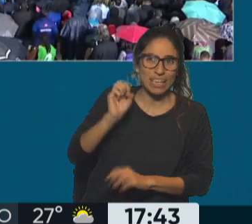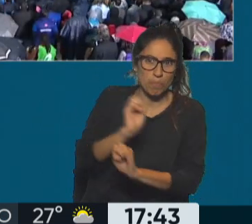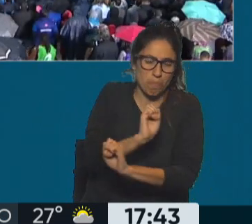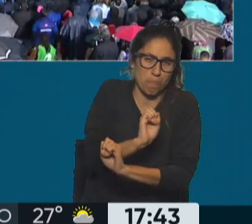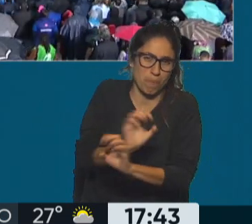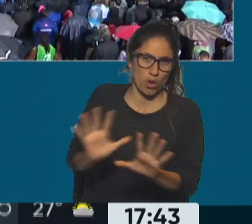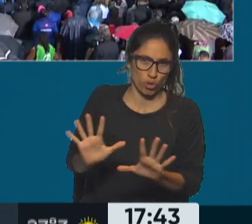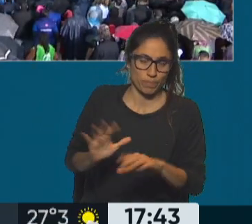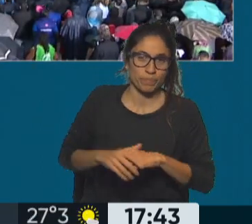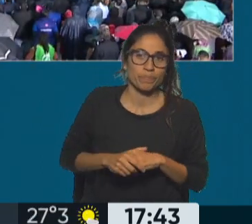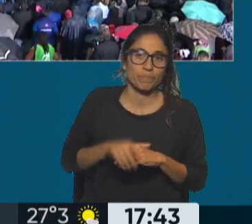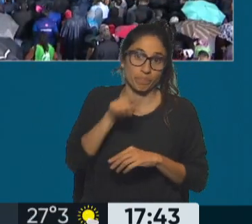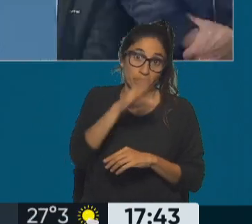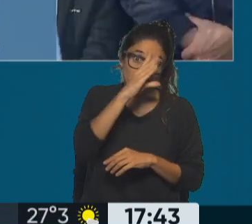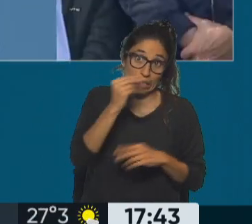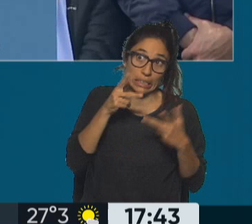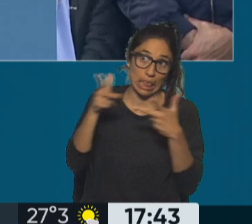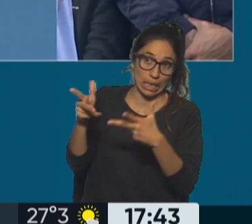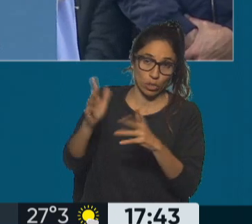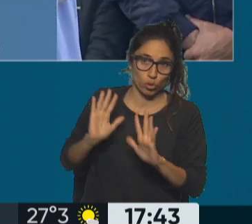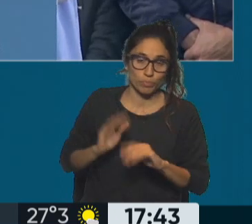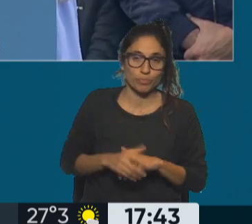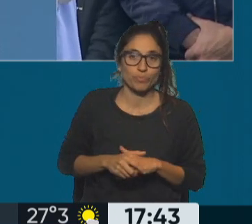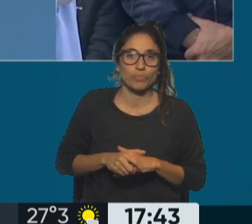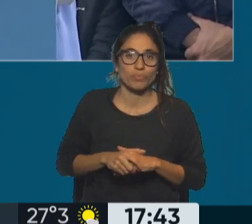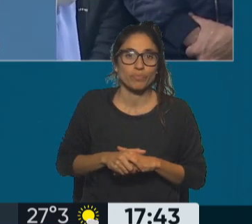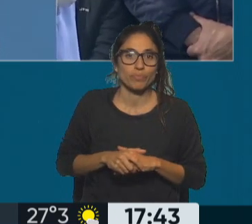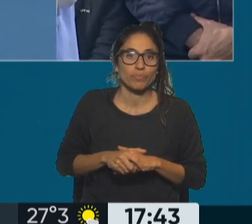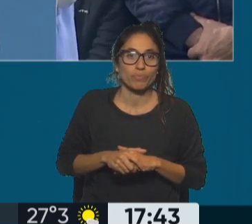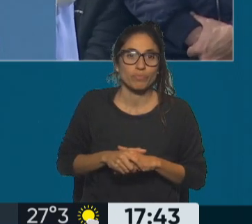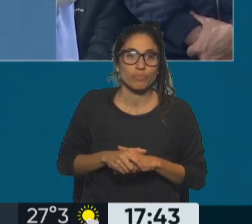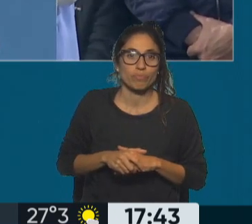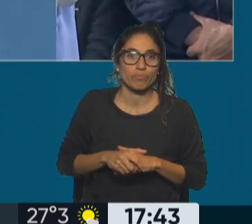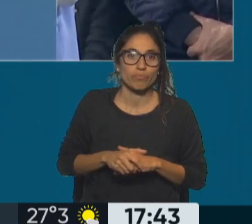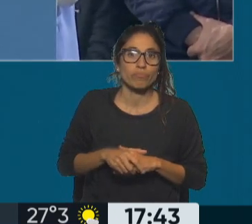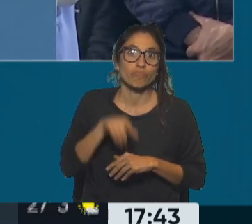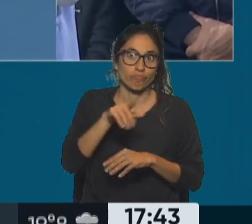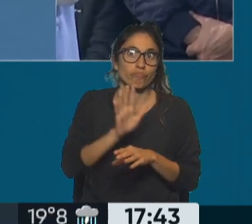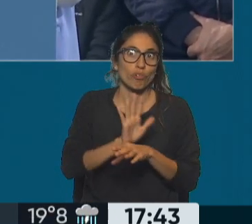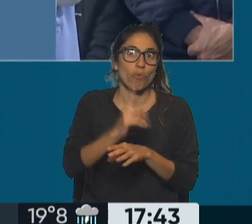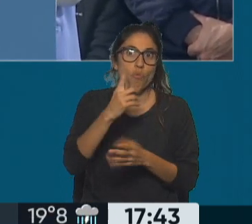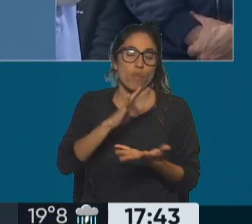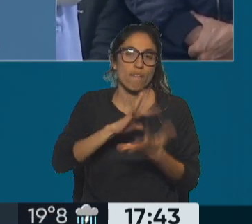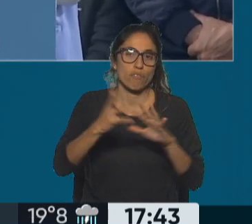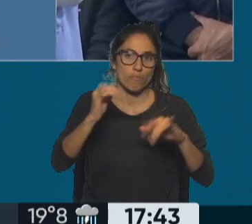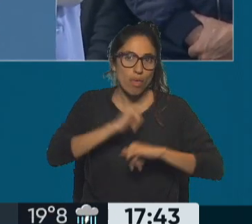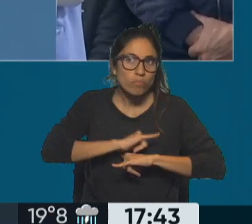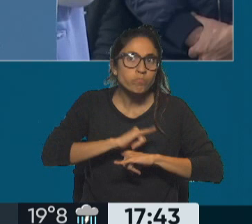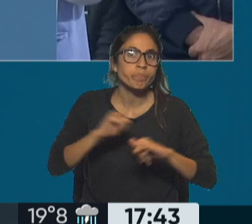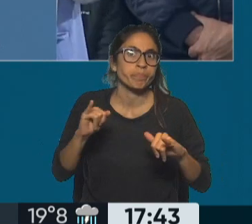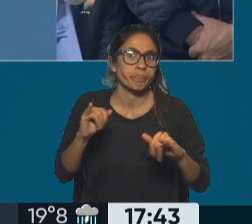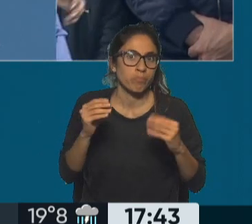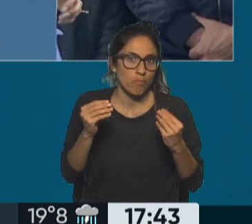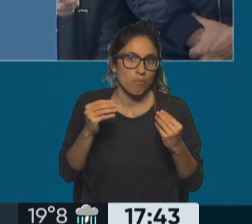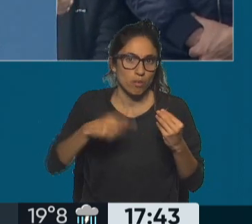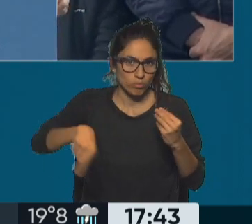con respecto a este Poder Judicial. Y ahí claramente lo que hace es un llamado de atención donde, bueno, sin decirlo, lo